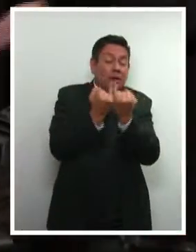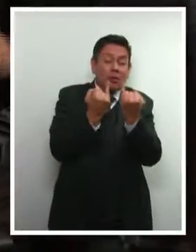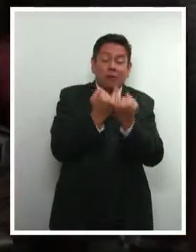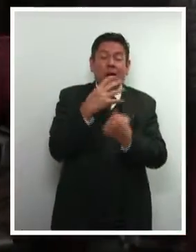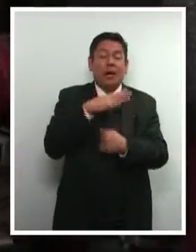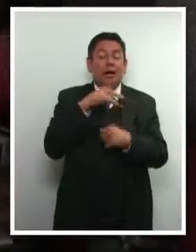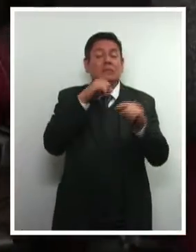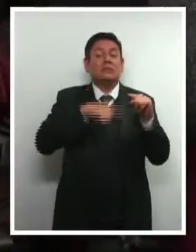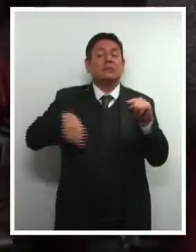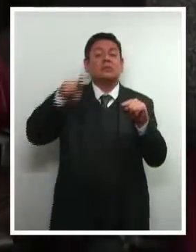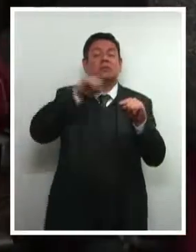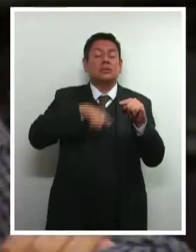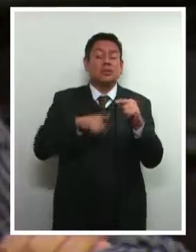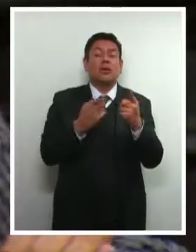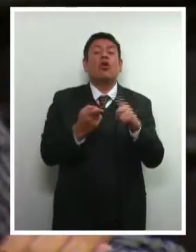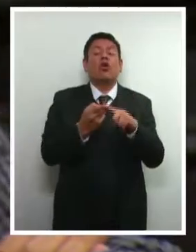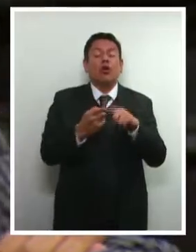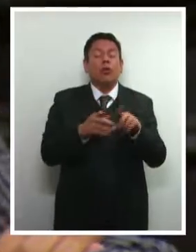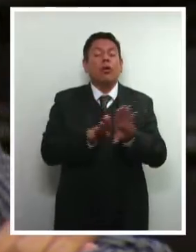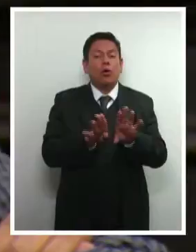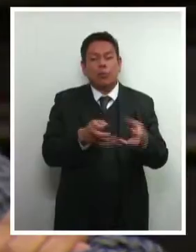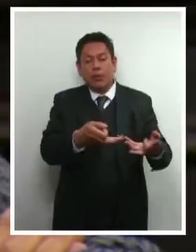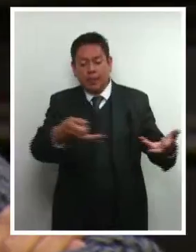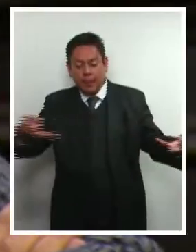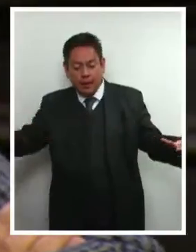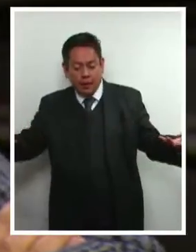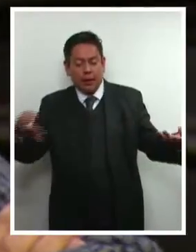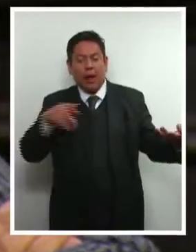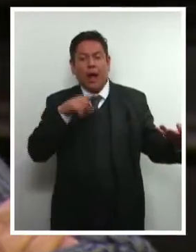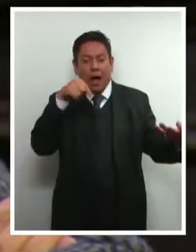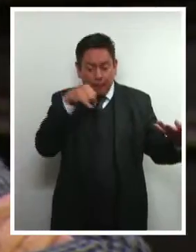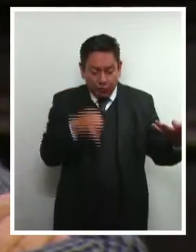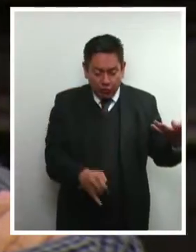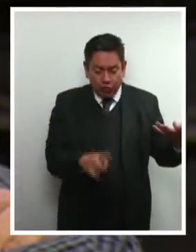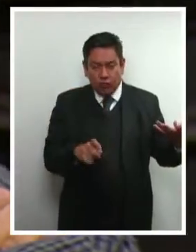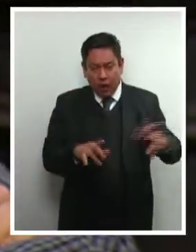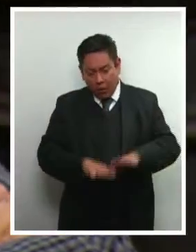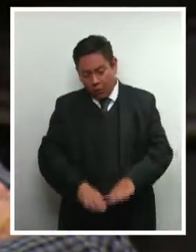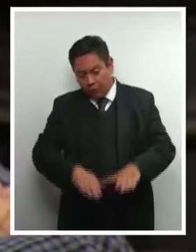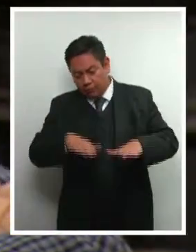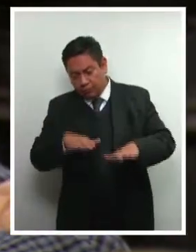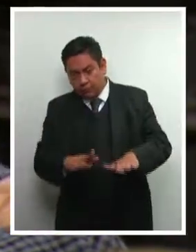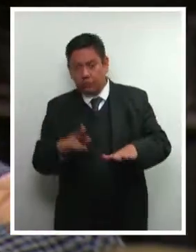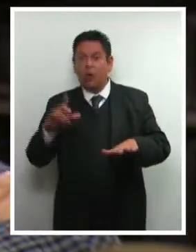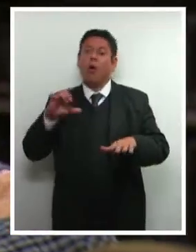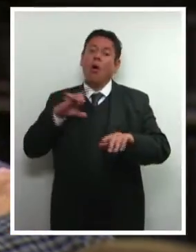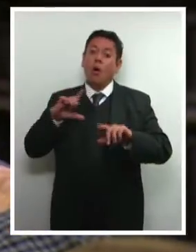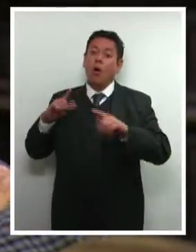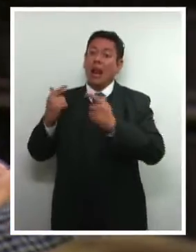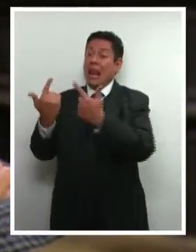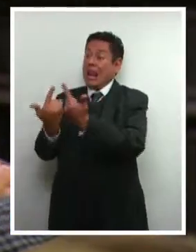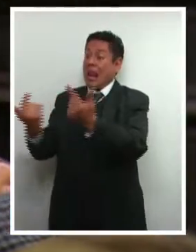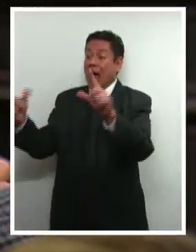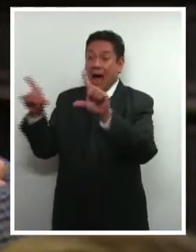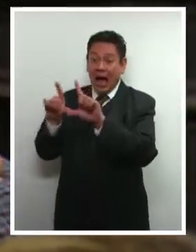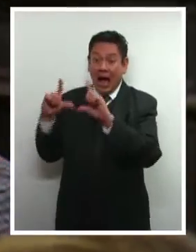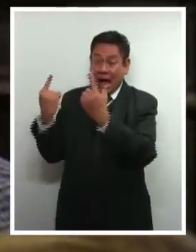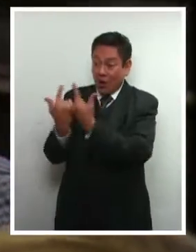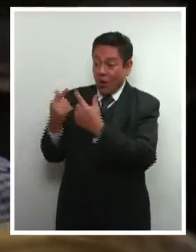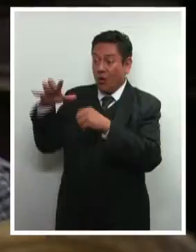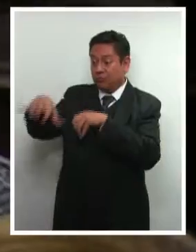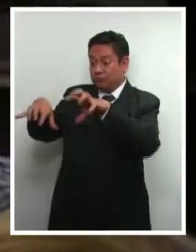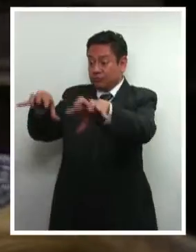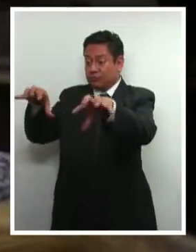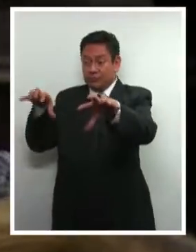subterráneos, el agua en los cuerpos de agua continentales, es un recurso común, es un bien público